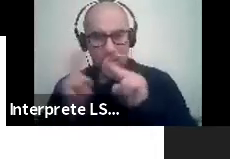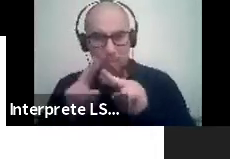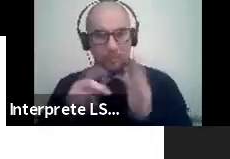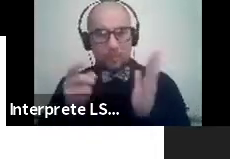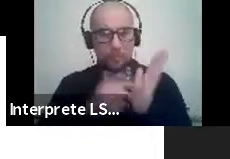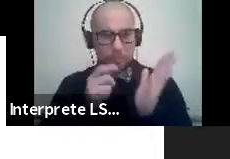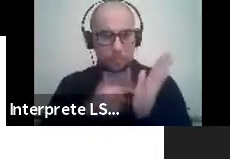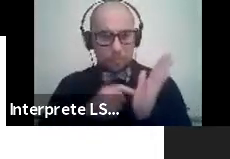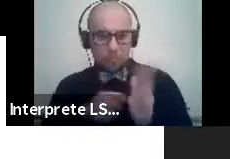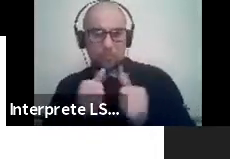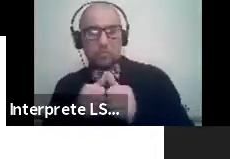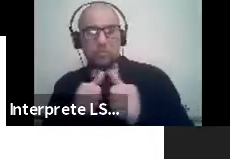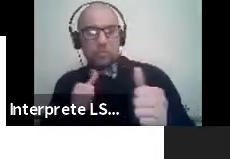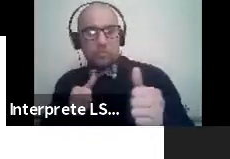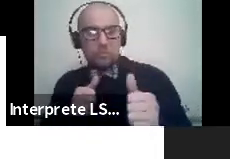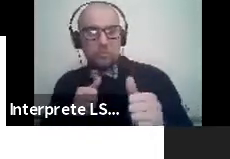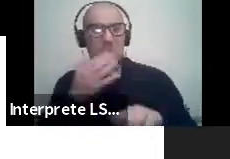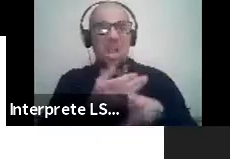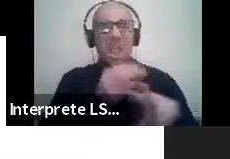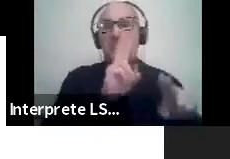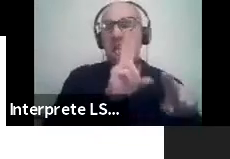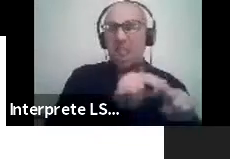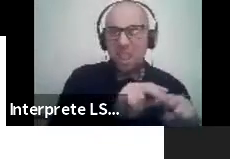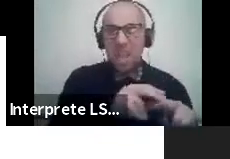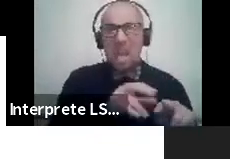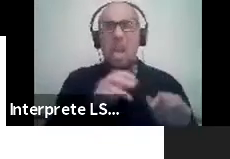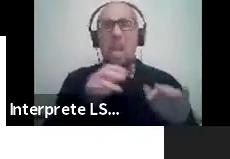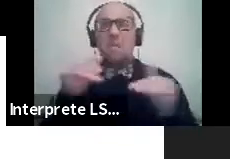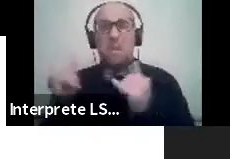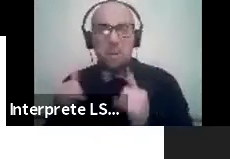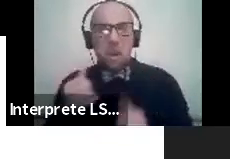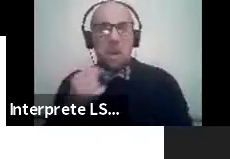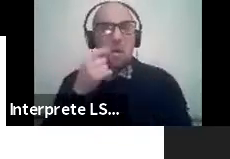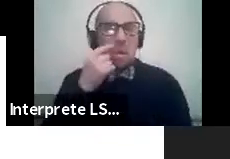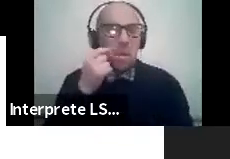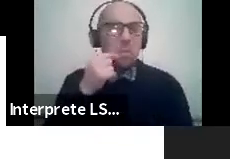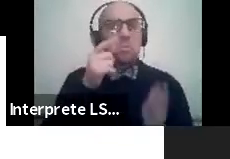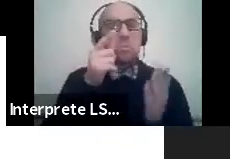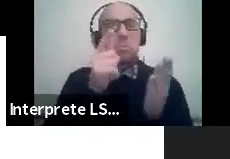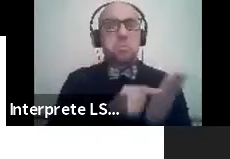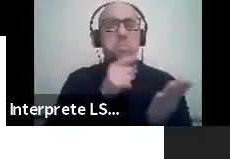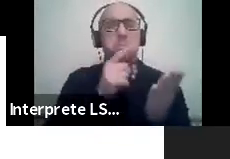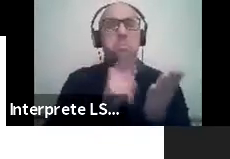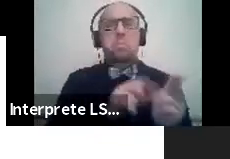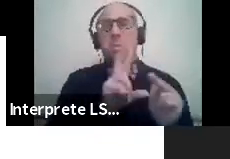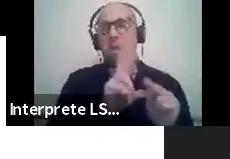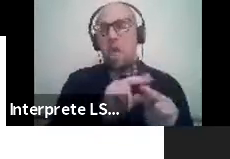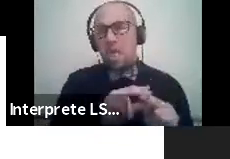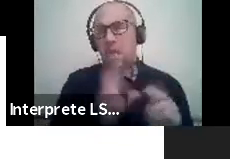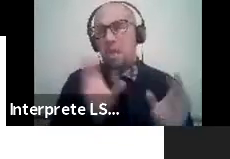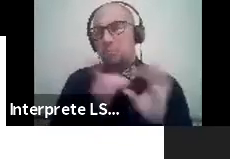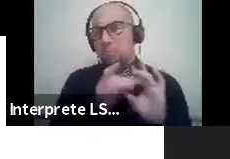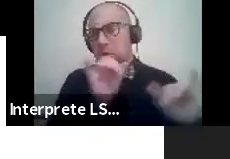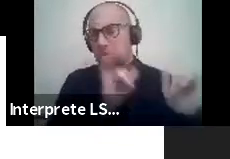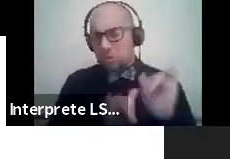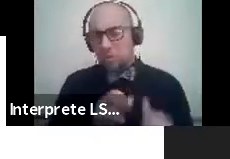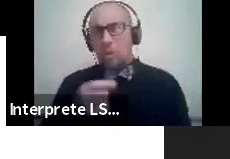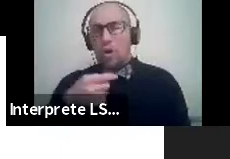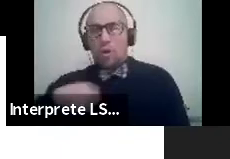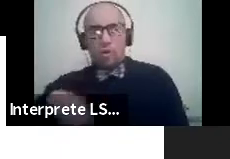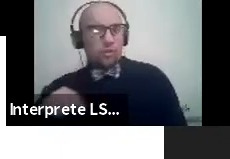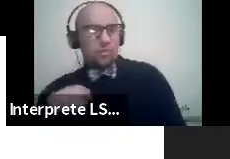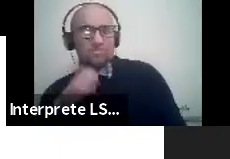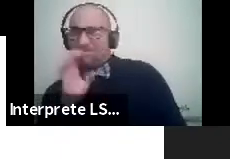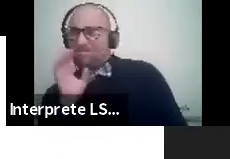se alejara de los clásicos estereotipos de género que están ligados a la ciencia. No queríamos para